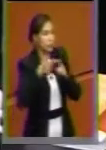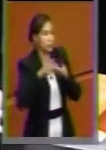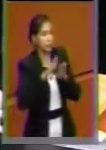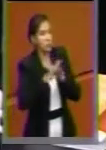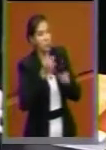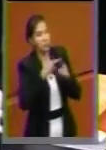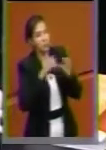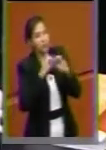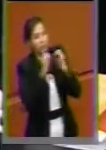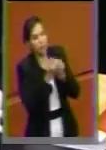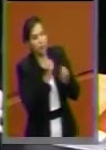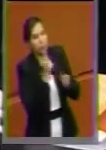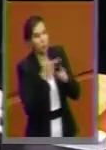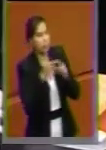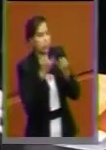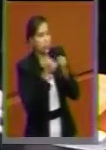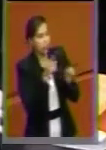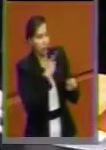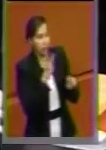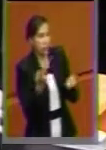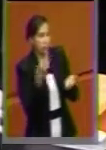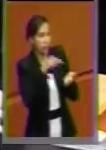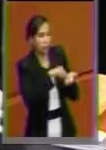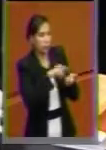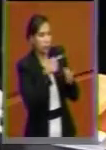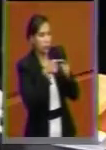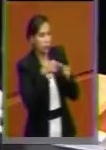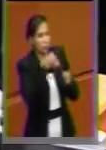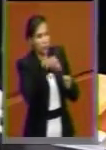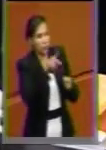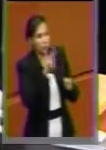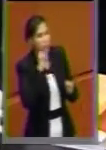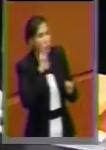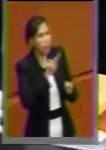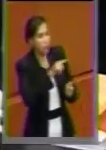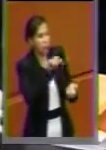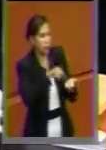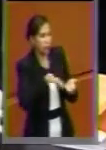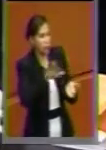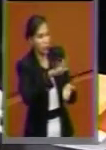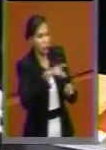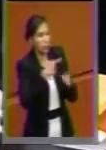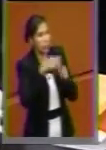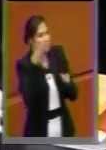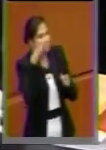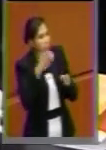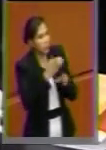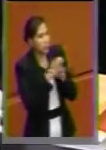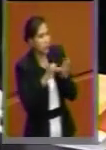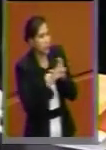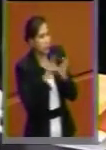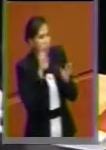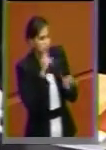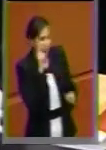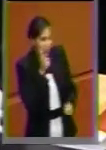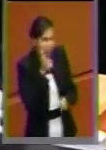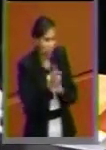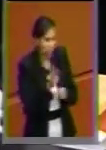mira porque no se paren en una agencia del ministerio público cuando haya un delito flagrancia